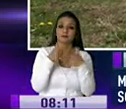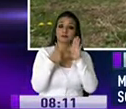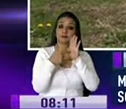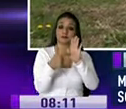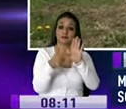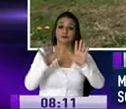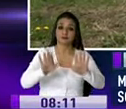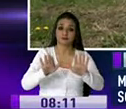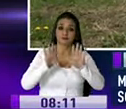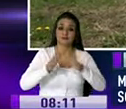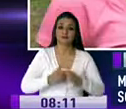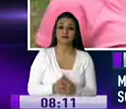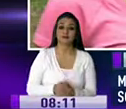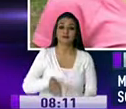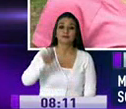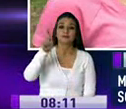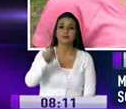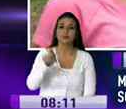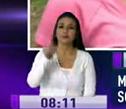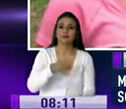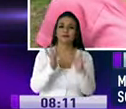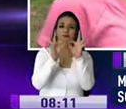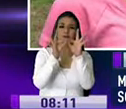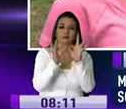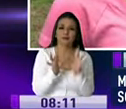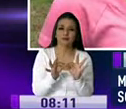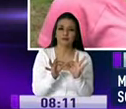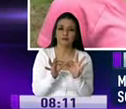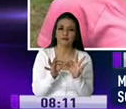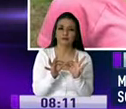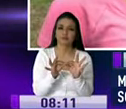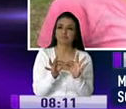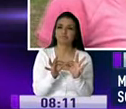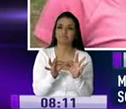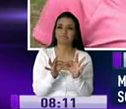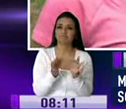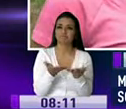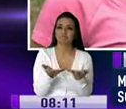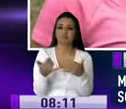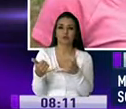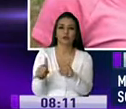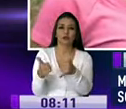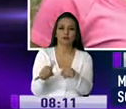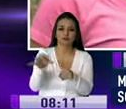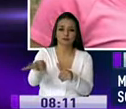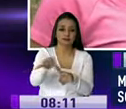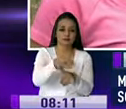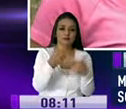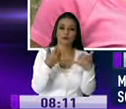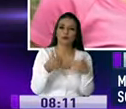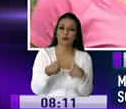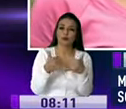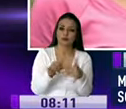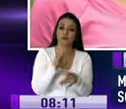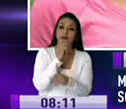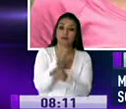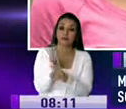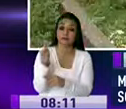estamos viendo. Necesitan arreglo de esos juegos que de alguna manera sí han